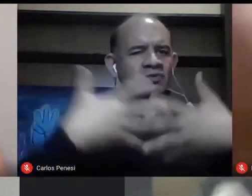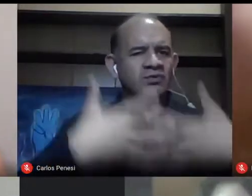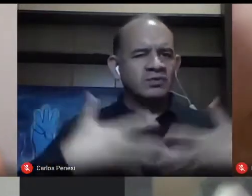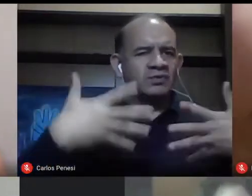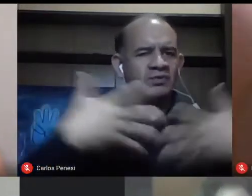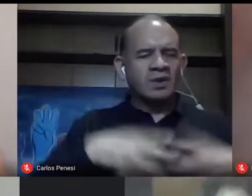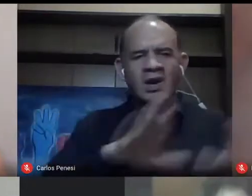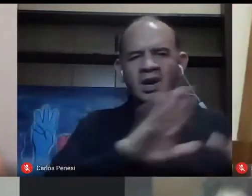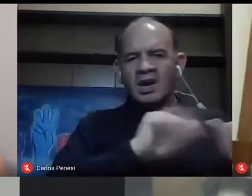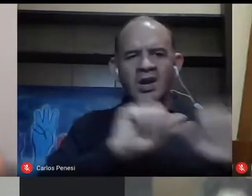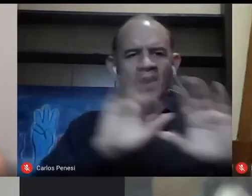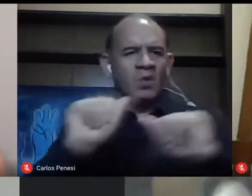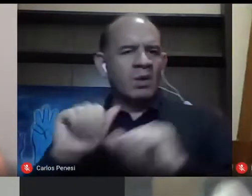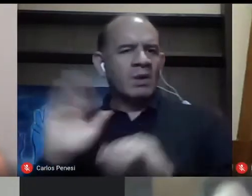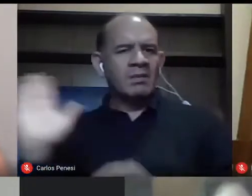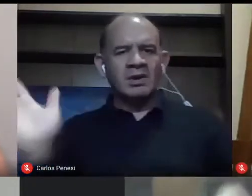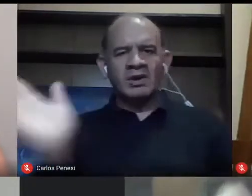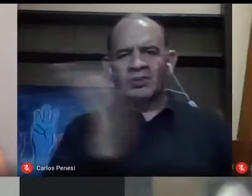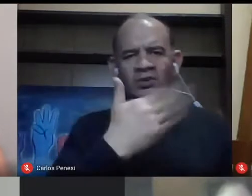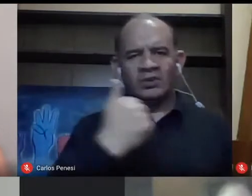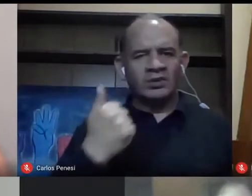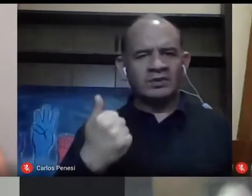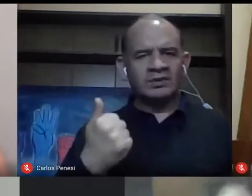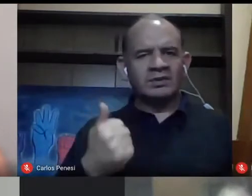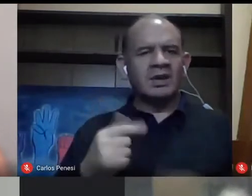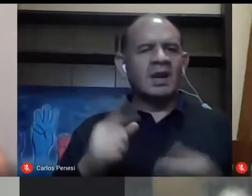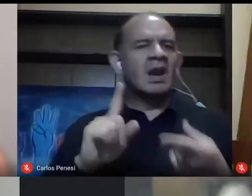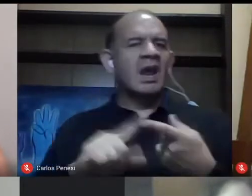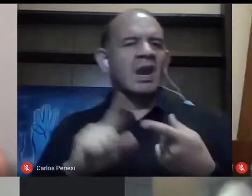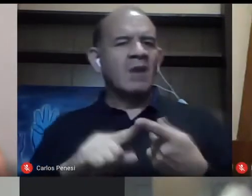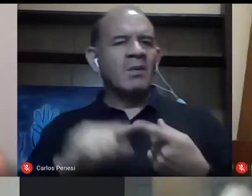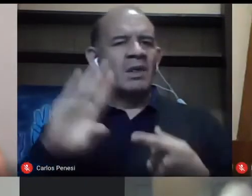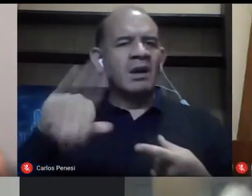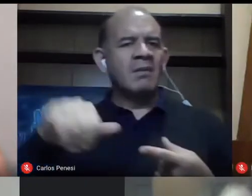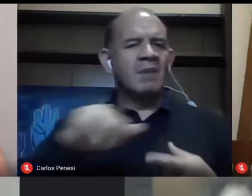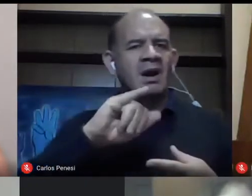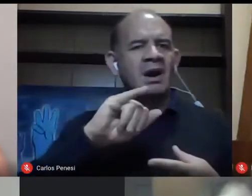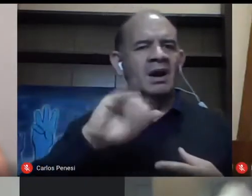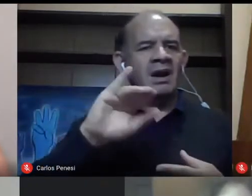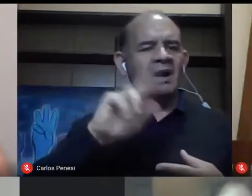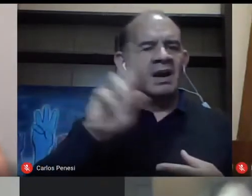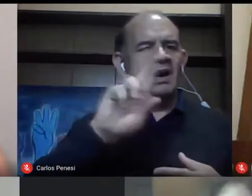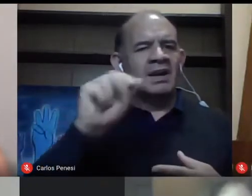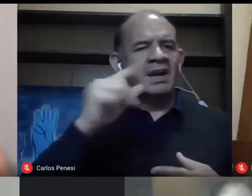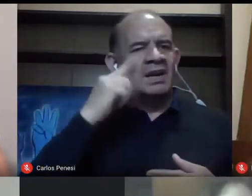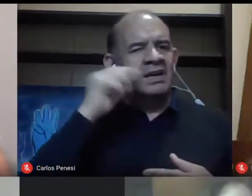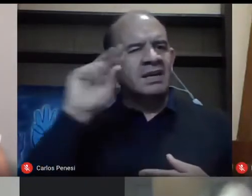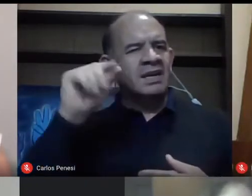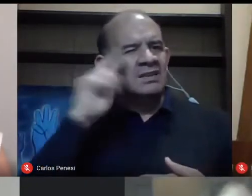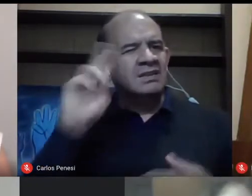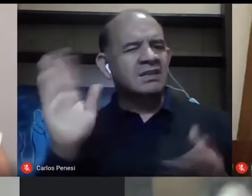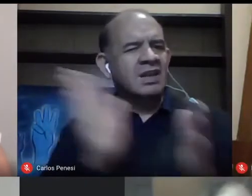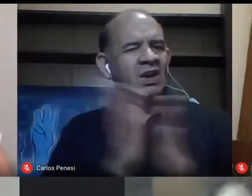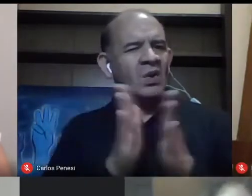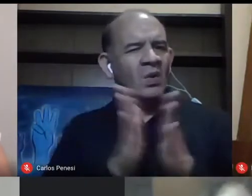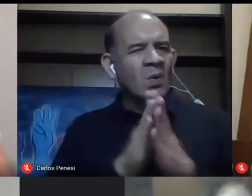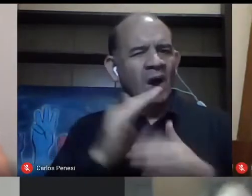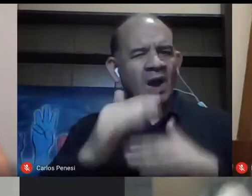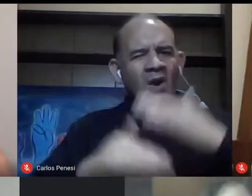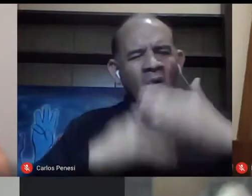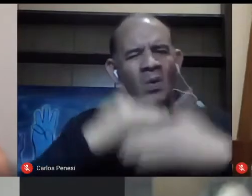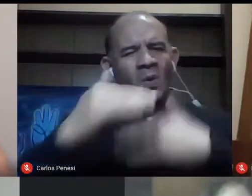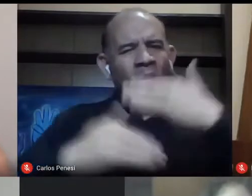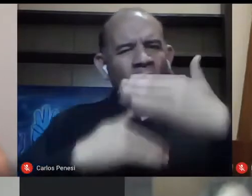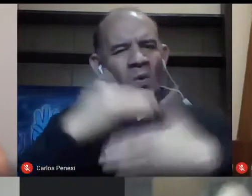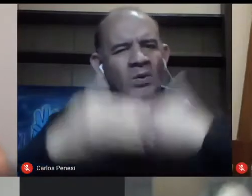de oportunidades. El Tratado de Marrakech es todo eso, por lo cual ya iniciamos acciones